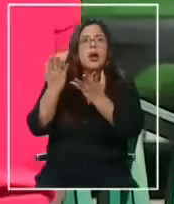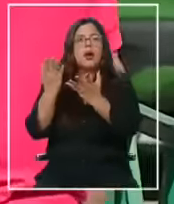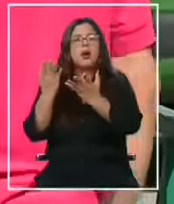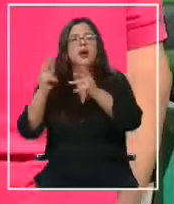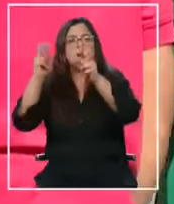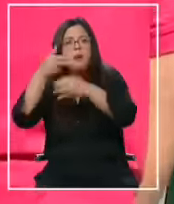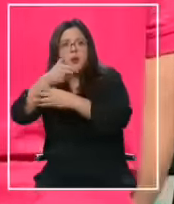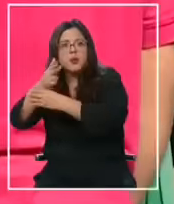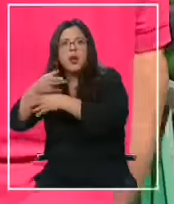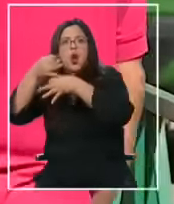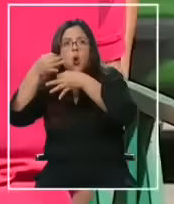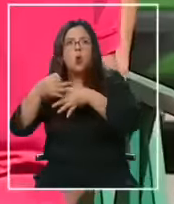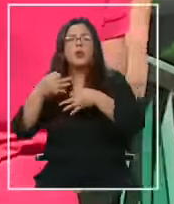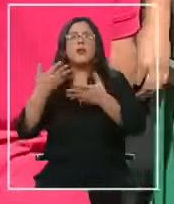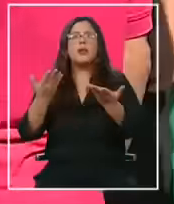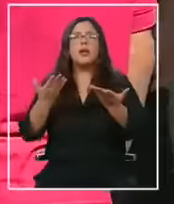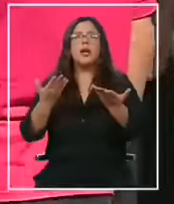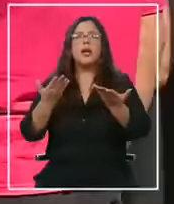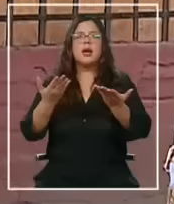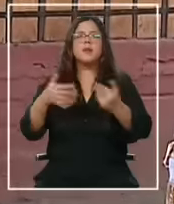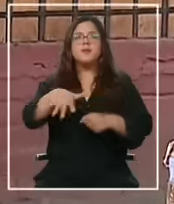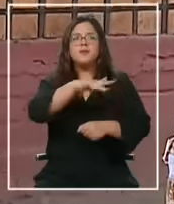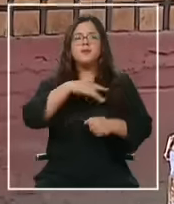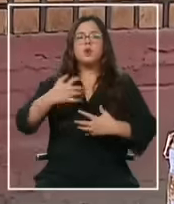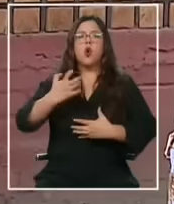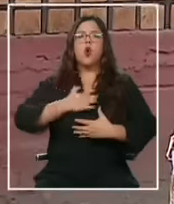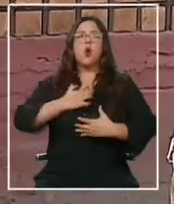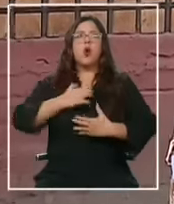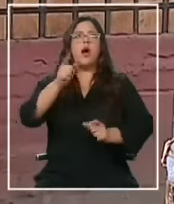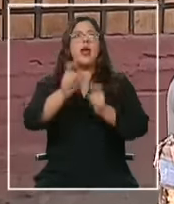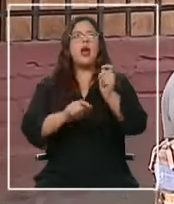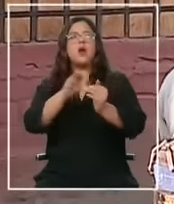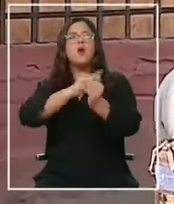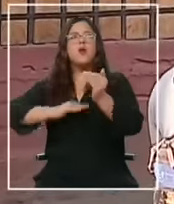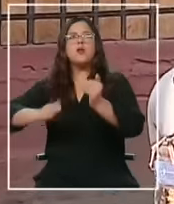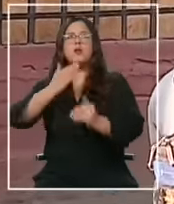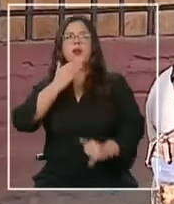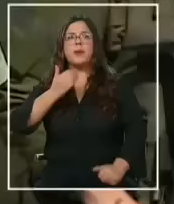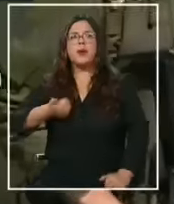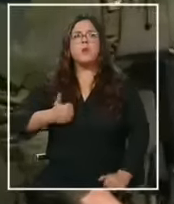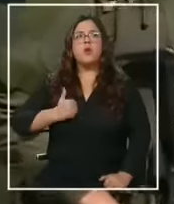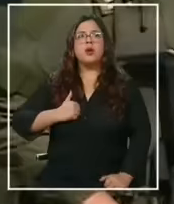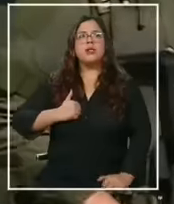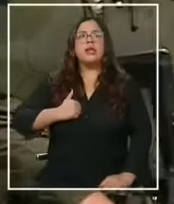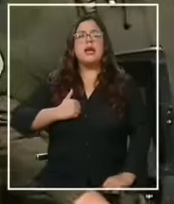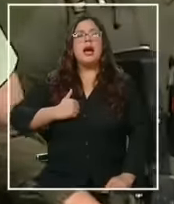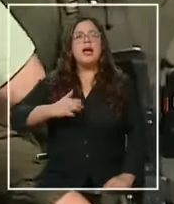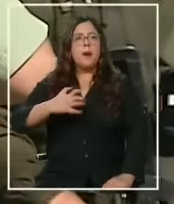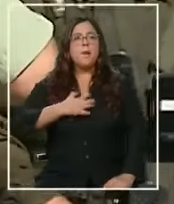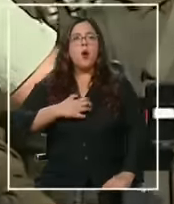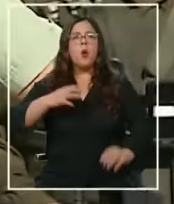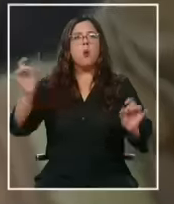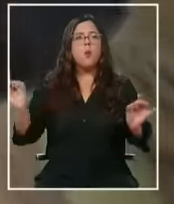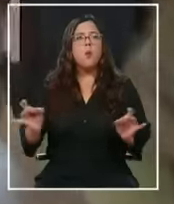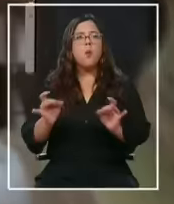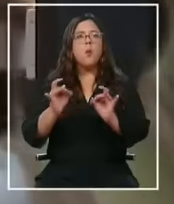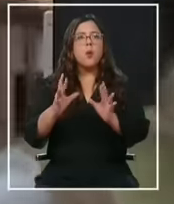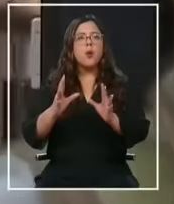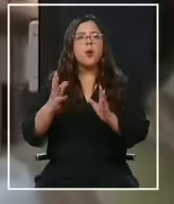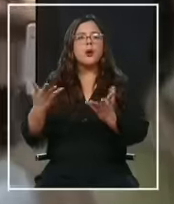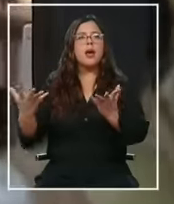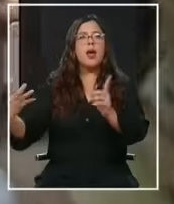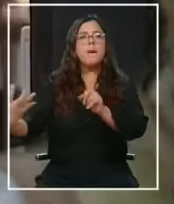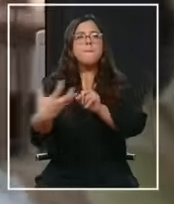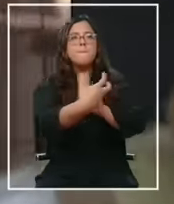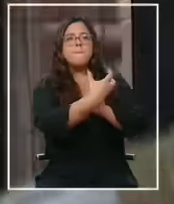disparos. Todo ocurrió en medio de momentos de terror. Los vecinos y la policía incluso temieron que podrían haber sido